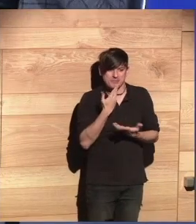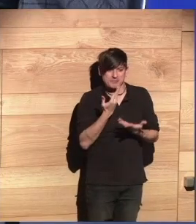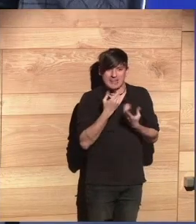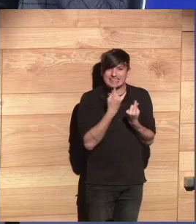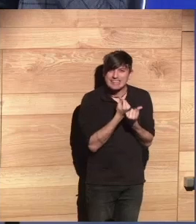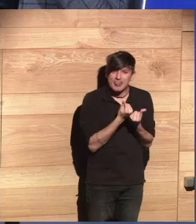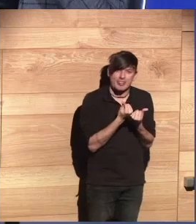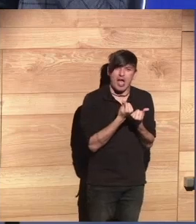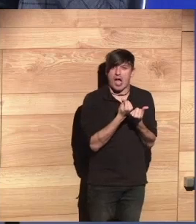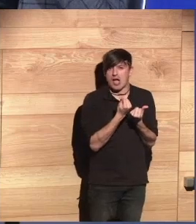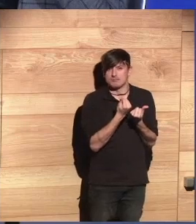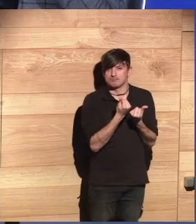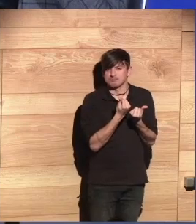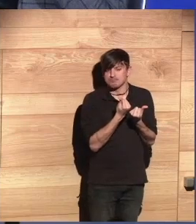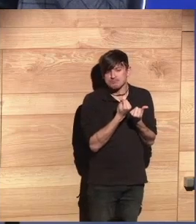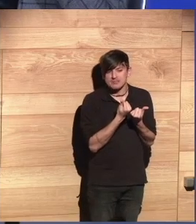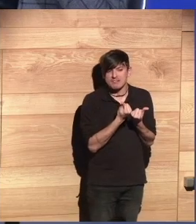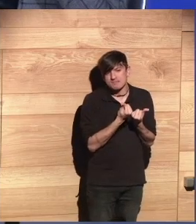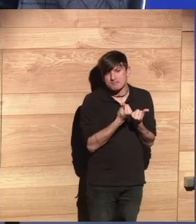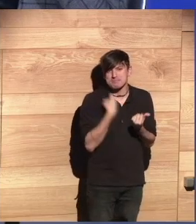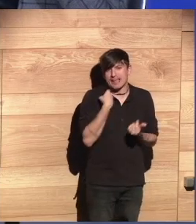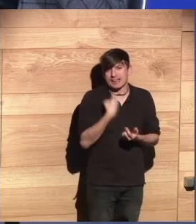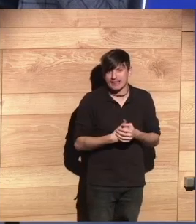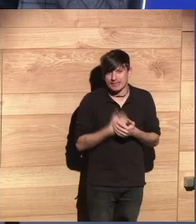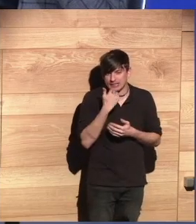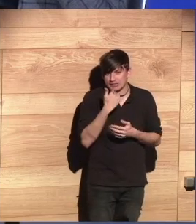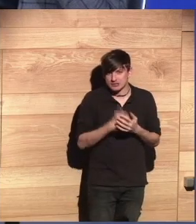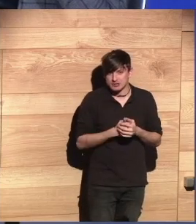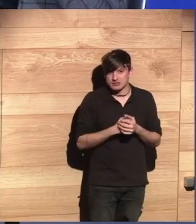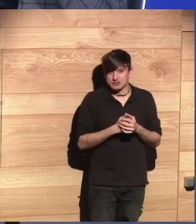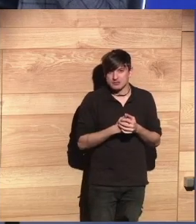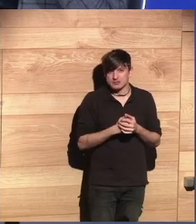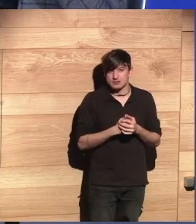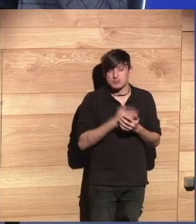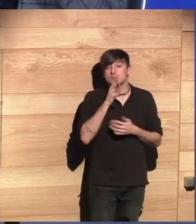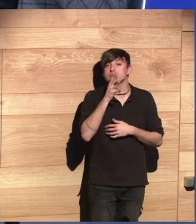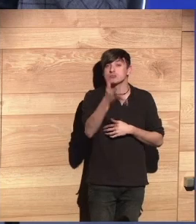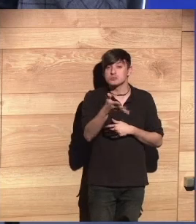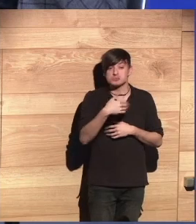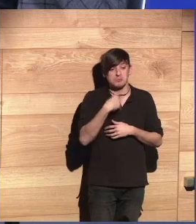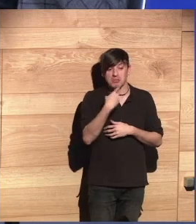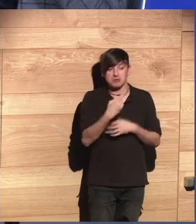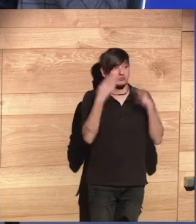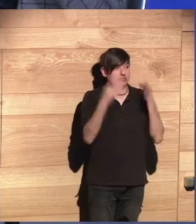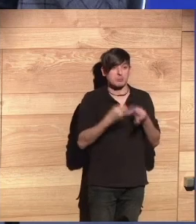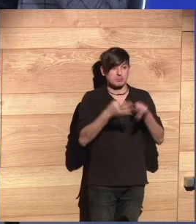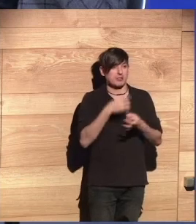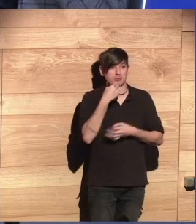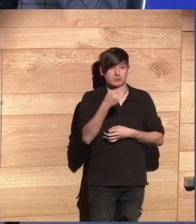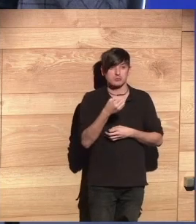esencia de ese impulso creativo, yo creo, ¿no? Entonces, por eso digo siempre, como tú bien